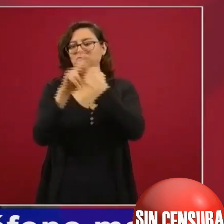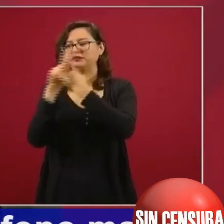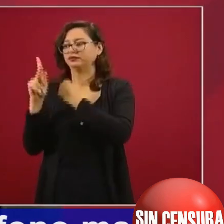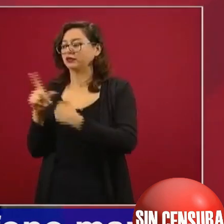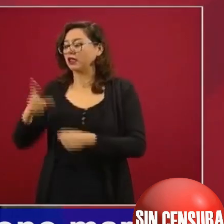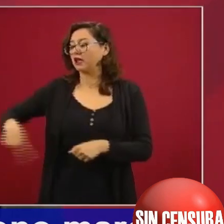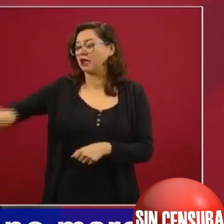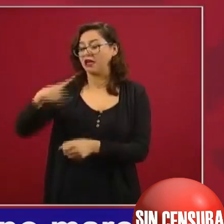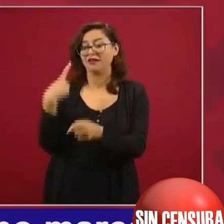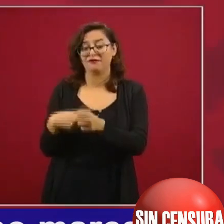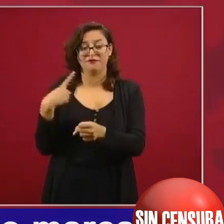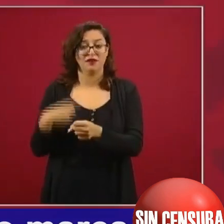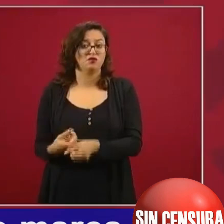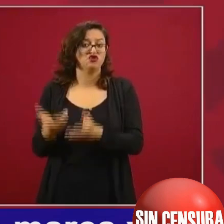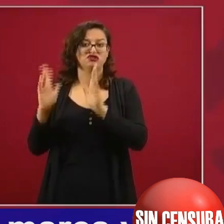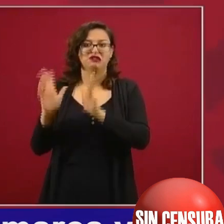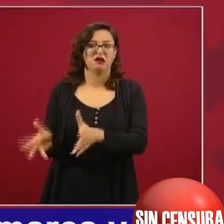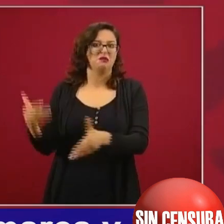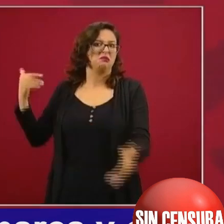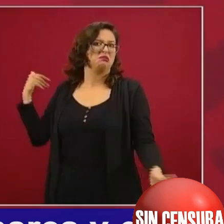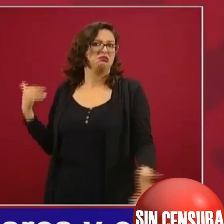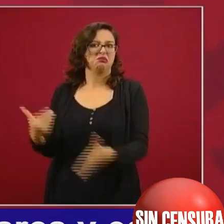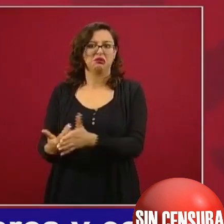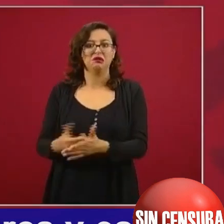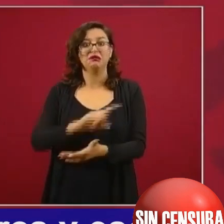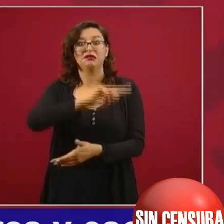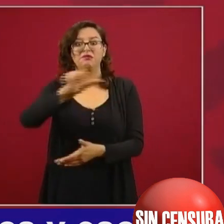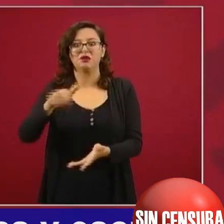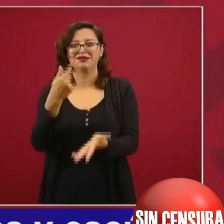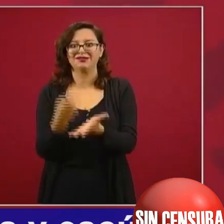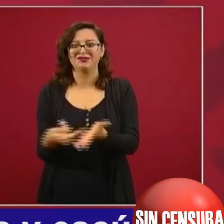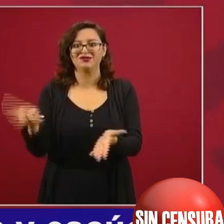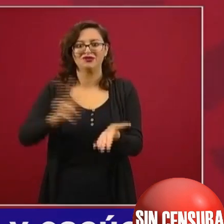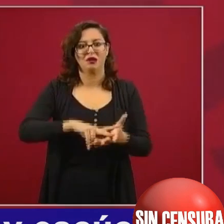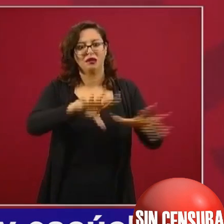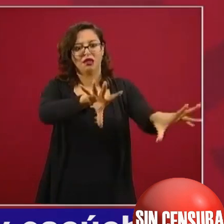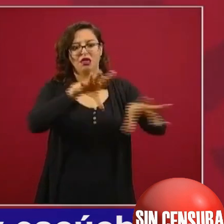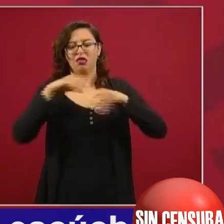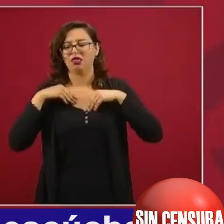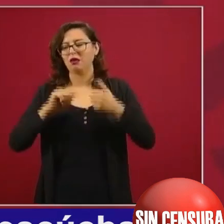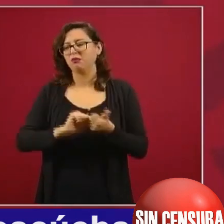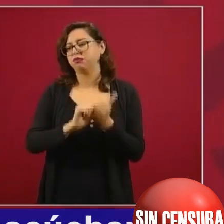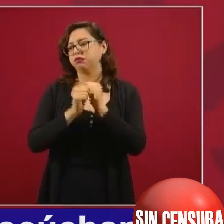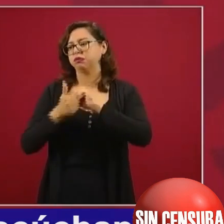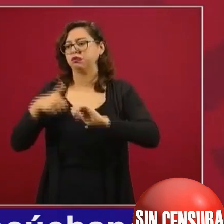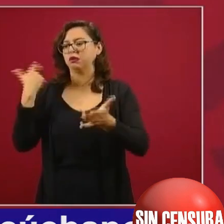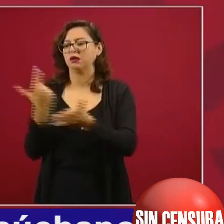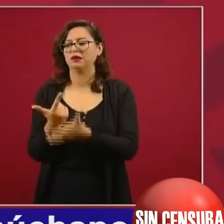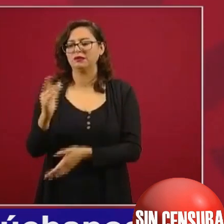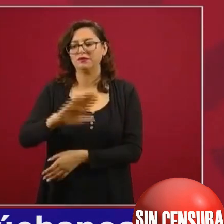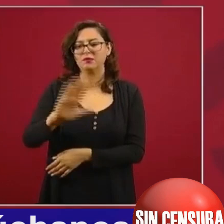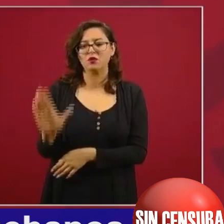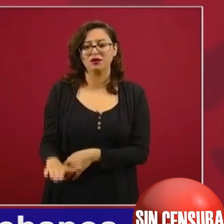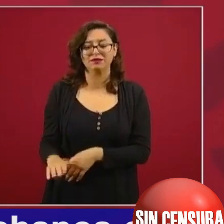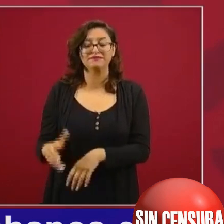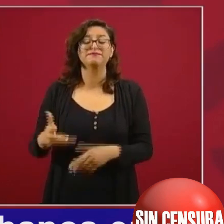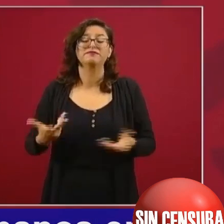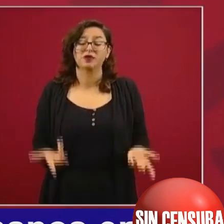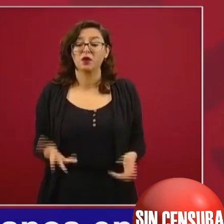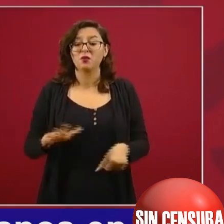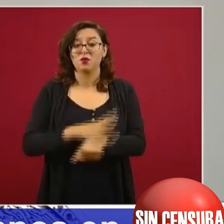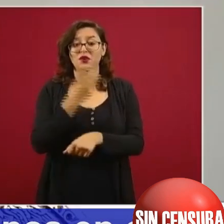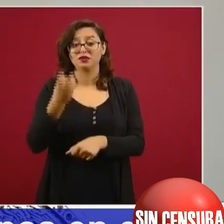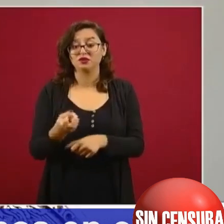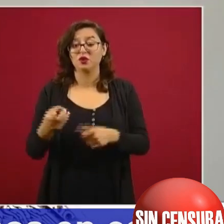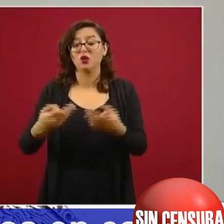crónica fue un elemento muy importante para determinar la mortalidad, y así es que más del 80% de las personas que